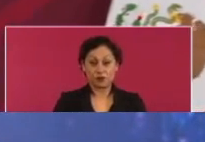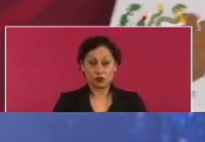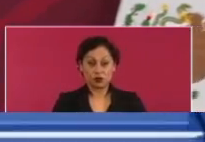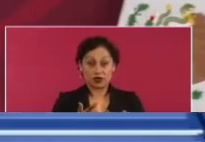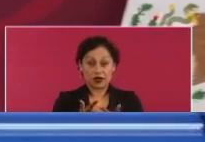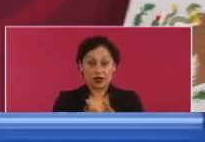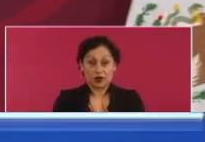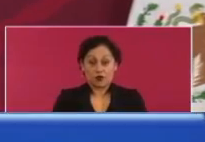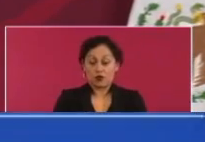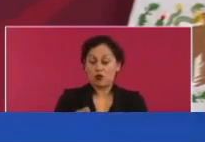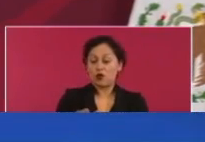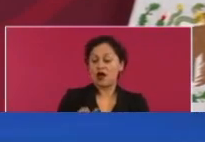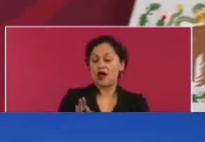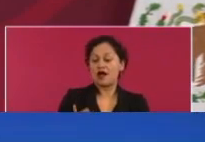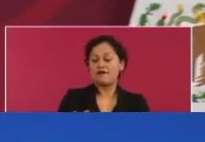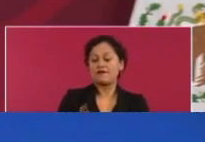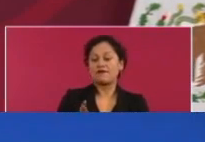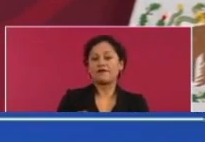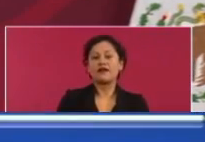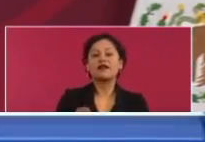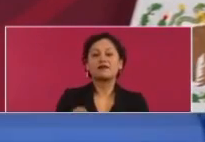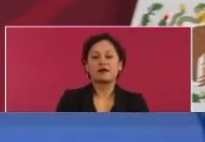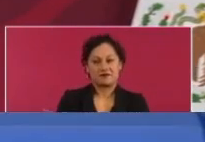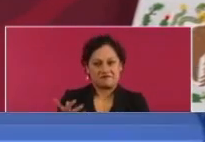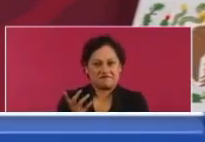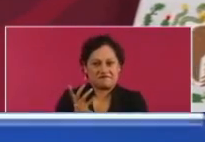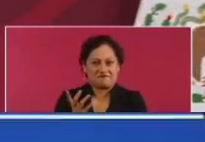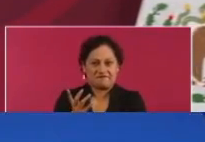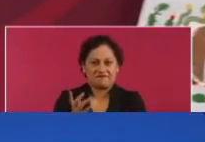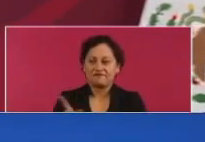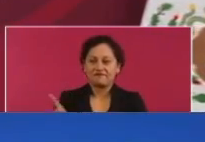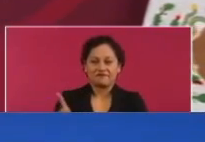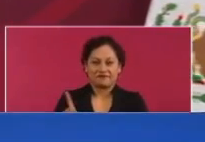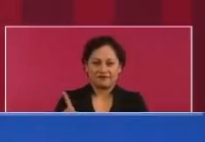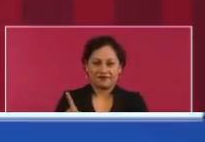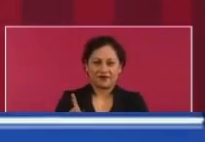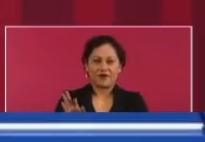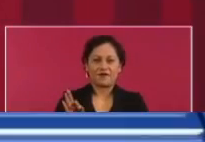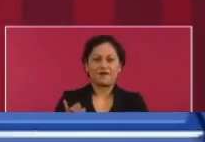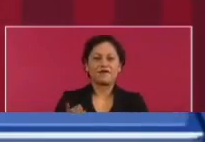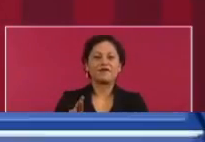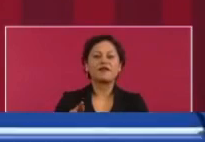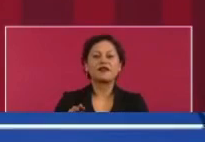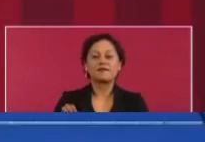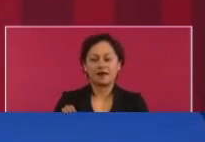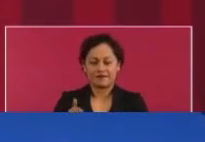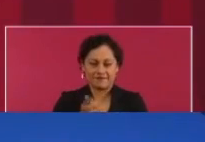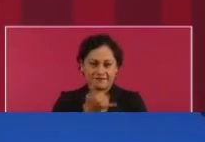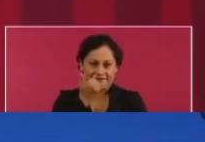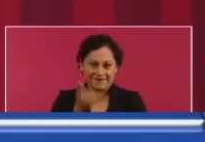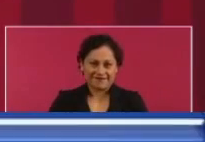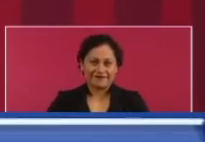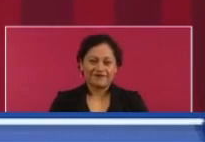exitazo que tiene este Grupo Firme que el día de ayer se presentó ante 280 mil personas en